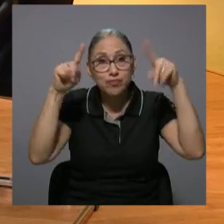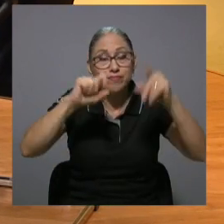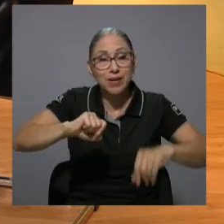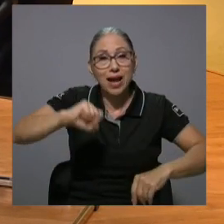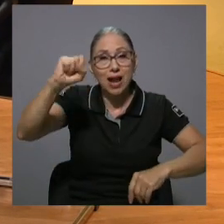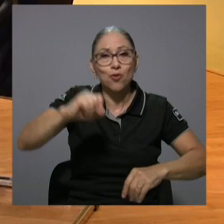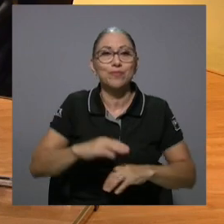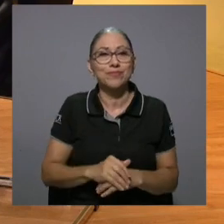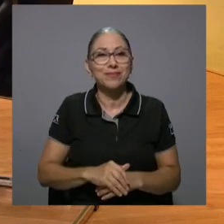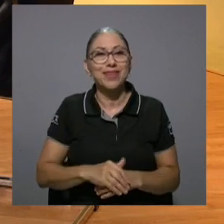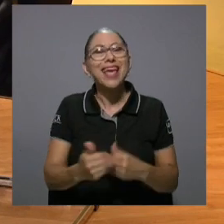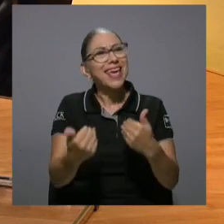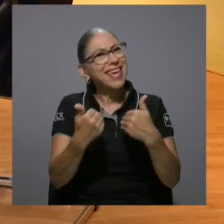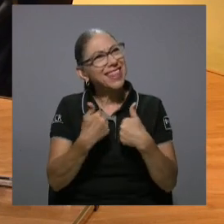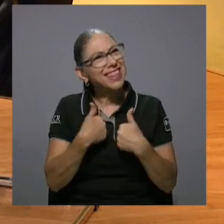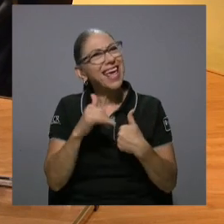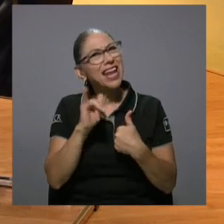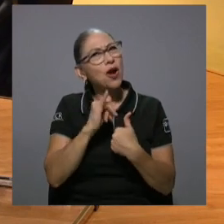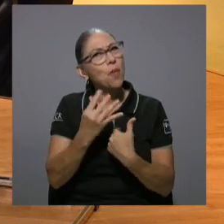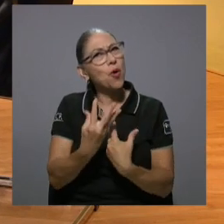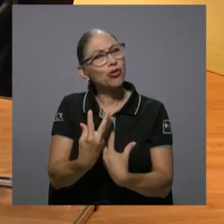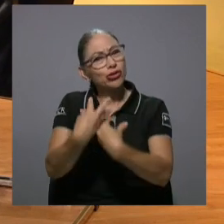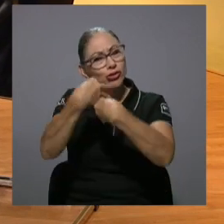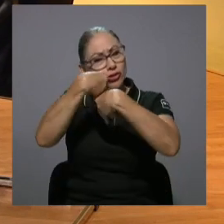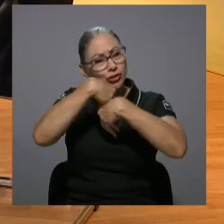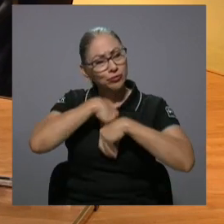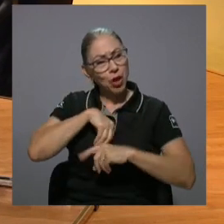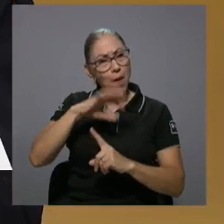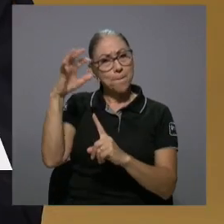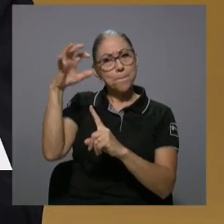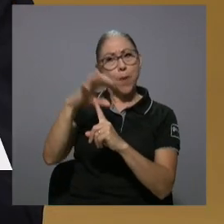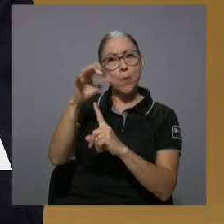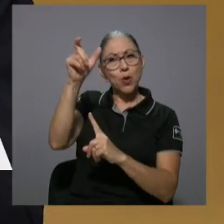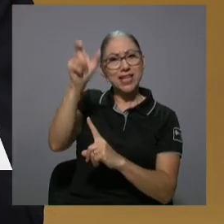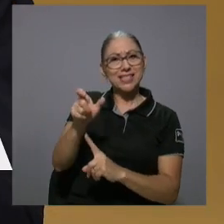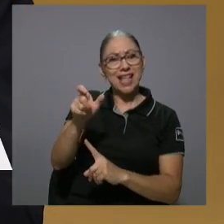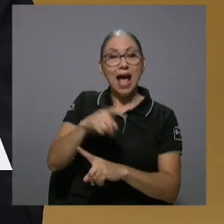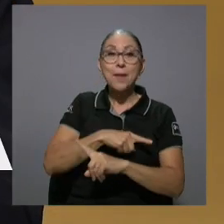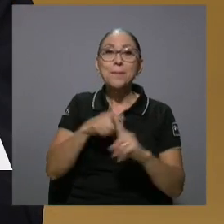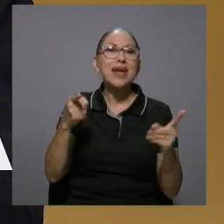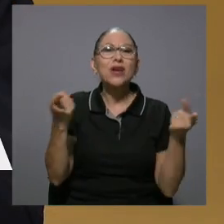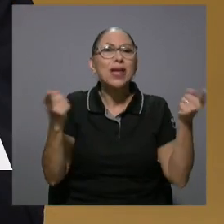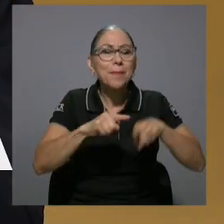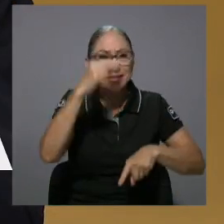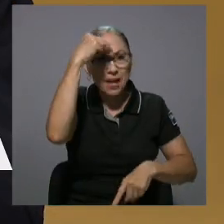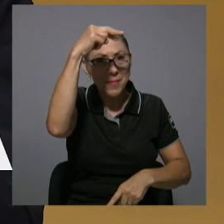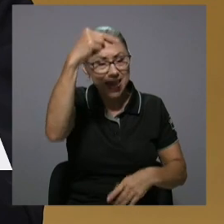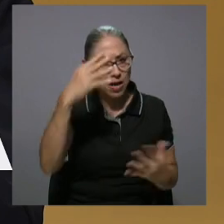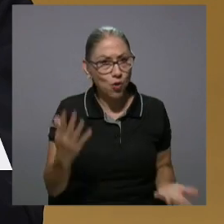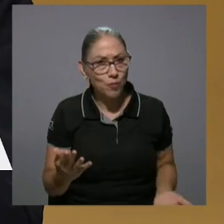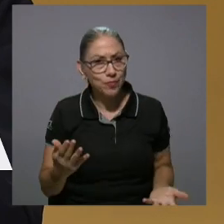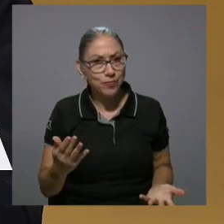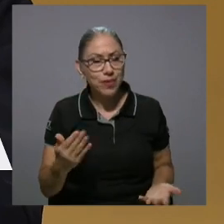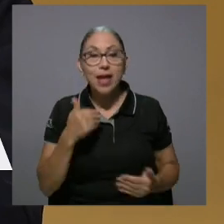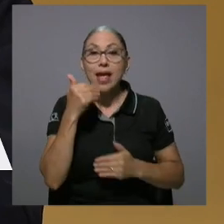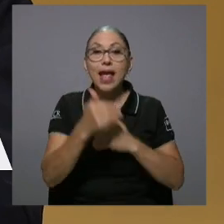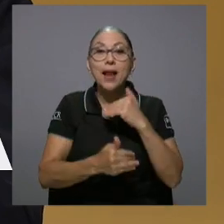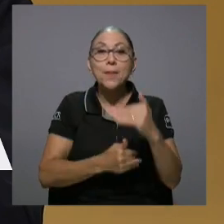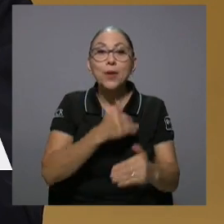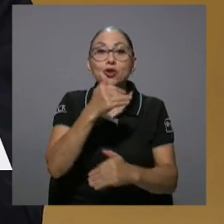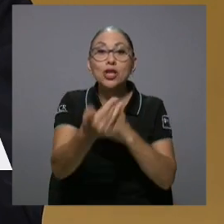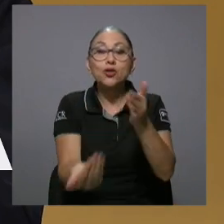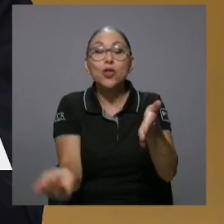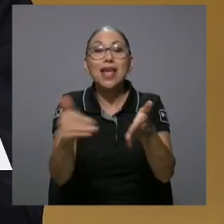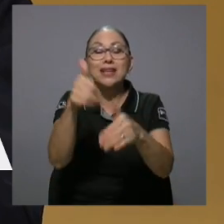como una entraña populista. Lo que pasa es que en México, bien que mal, el proceso de reinstauración